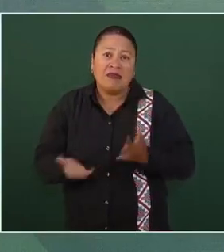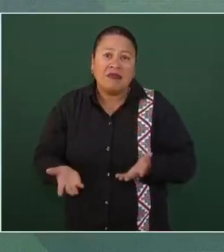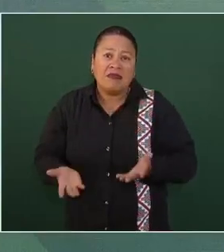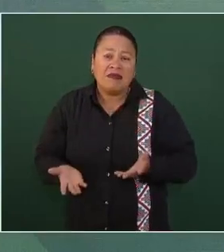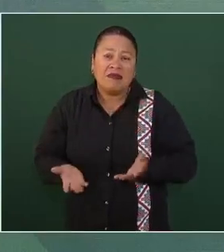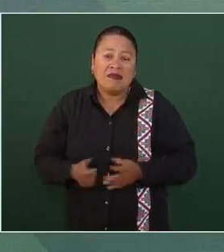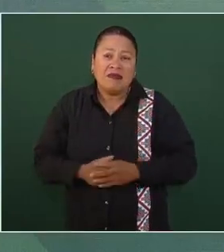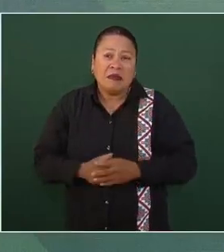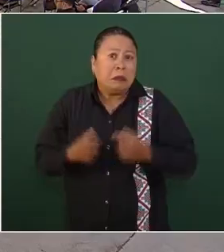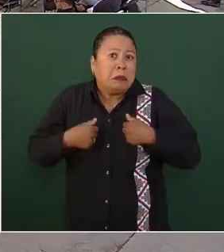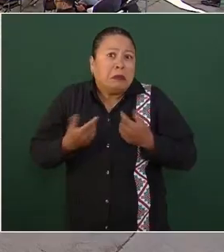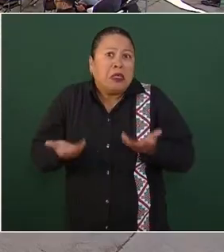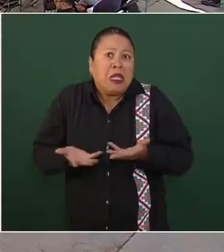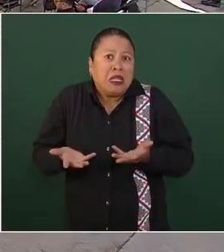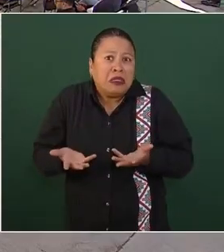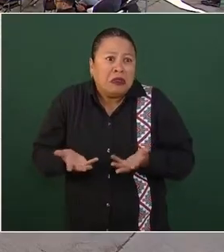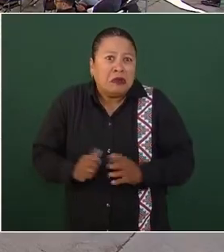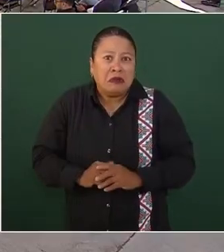¿qué hago?